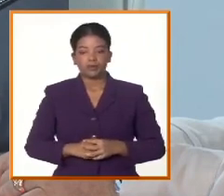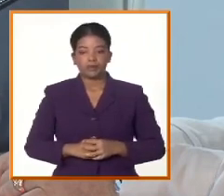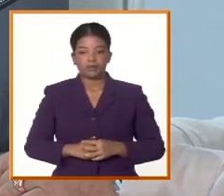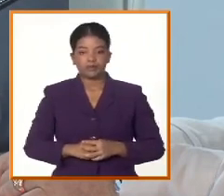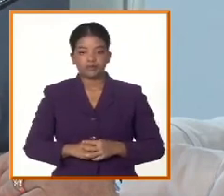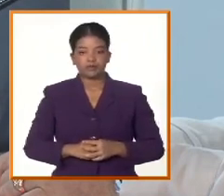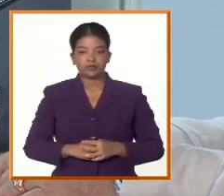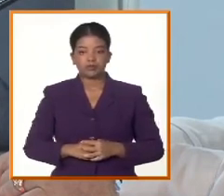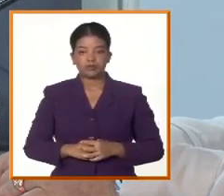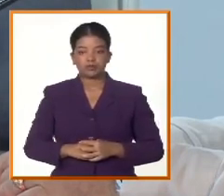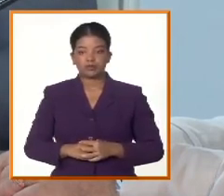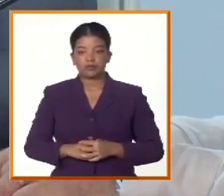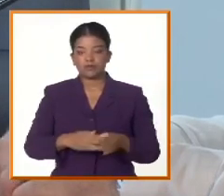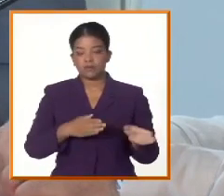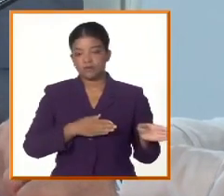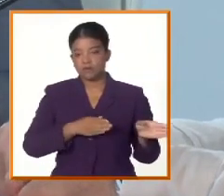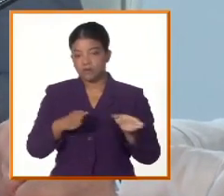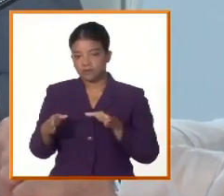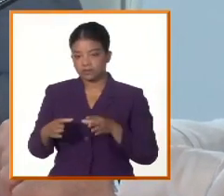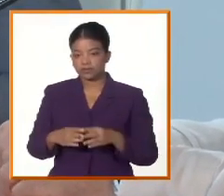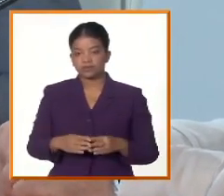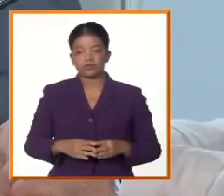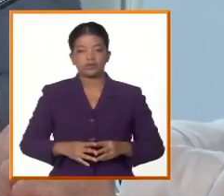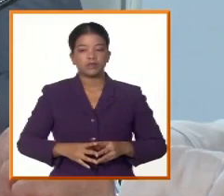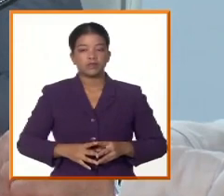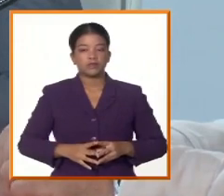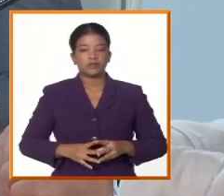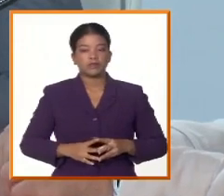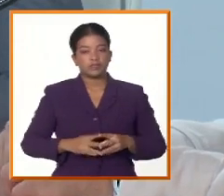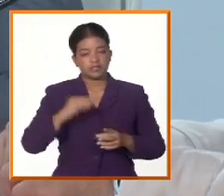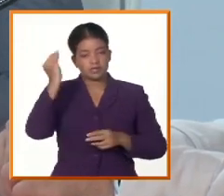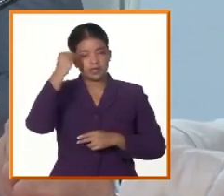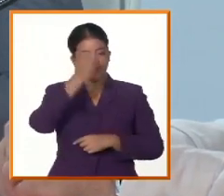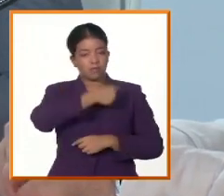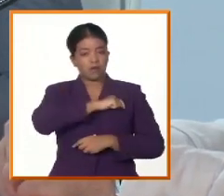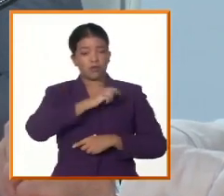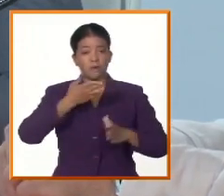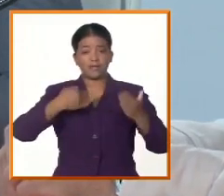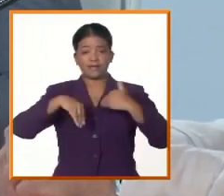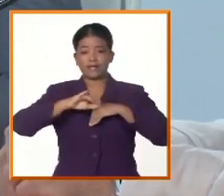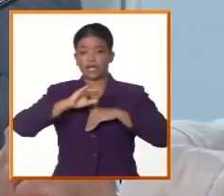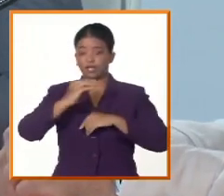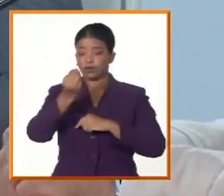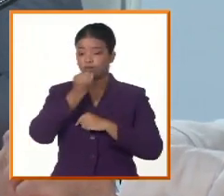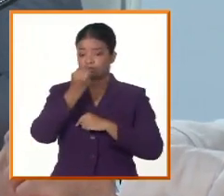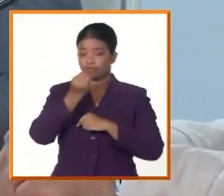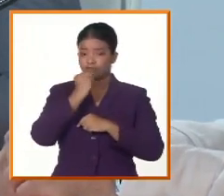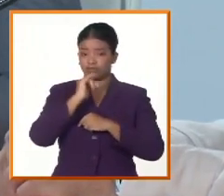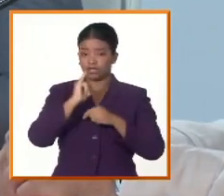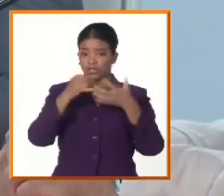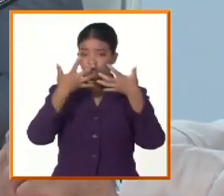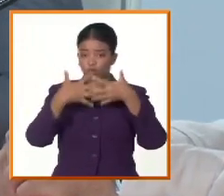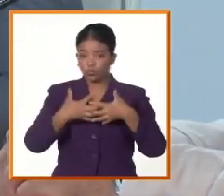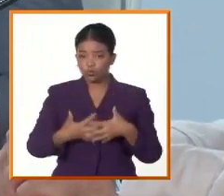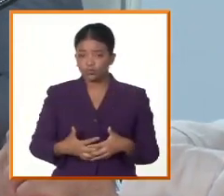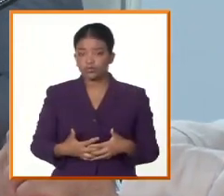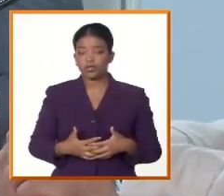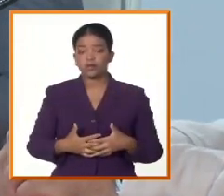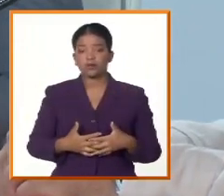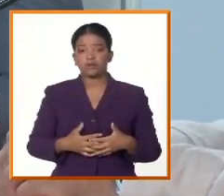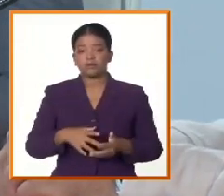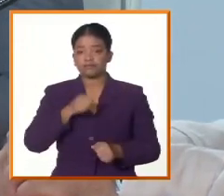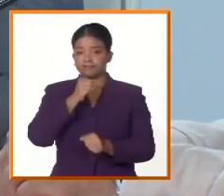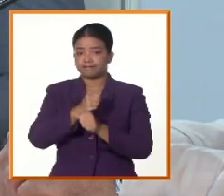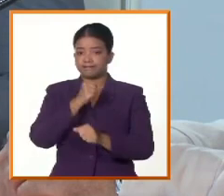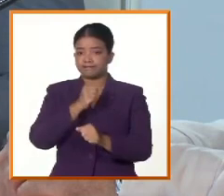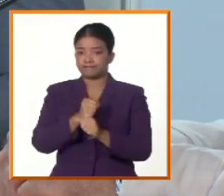decirte que también es conocimiento de todo nuestro pueblo que el Ministerio de Industria alimenticia seguía en su trabajo cotidiano en esa construcción del del futuro